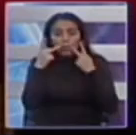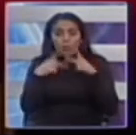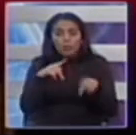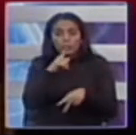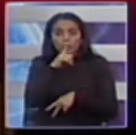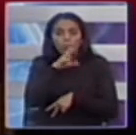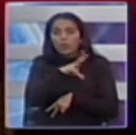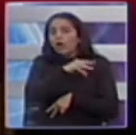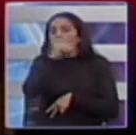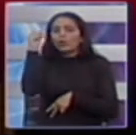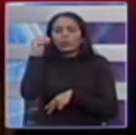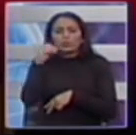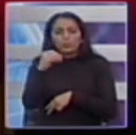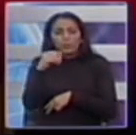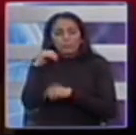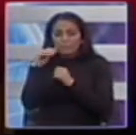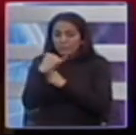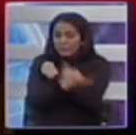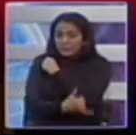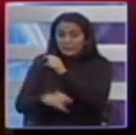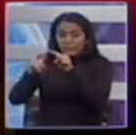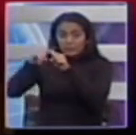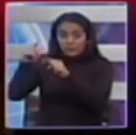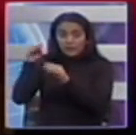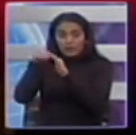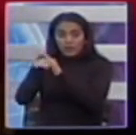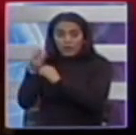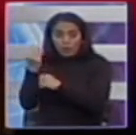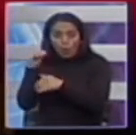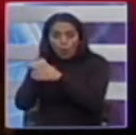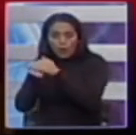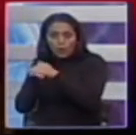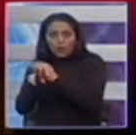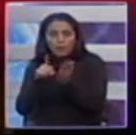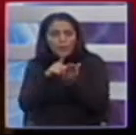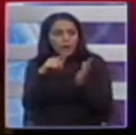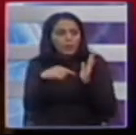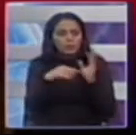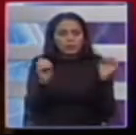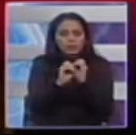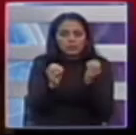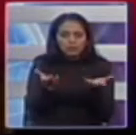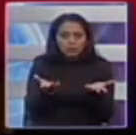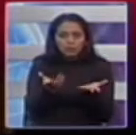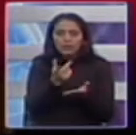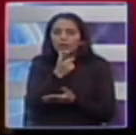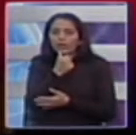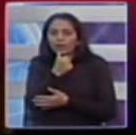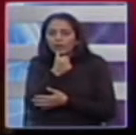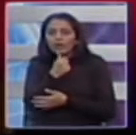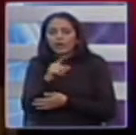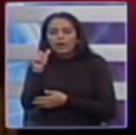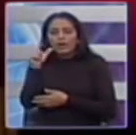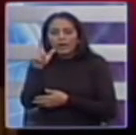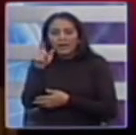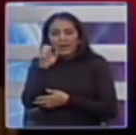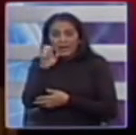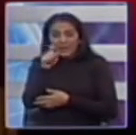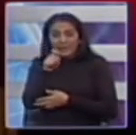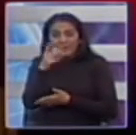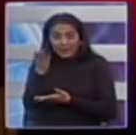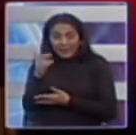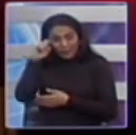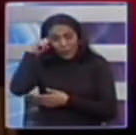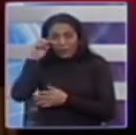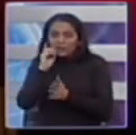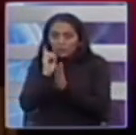que identificó ya irregularidades en más de 60 funcionarios, entre ellos y el ciudadano Alex Bravo, que en este momento está en prisión y siendo procesado